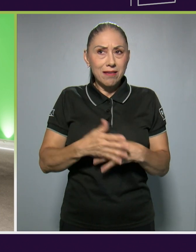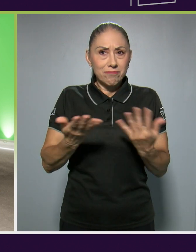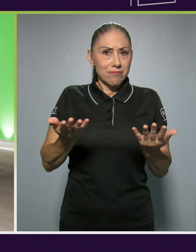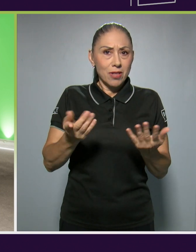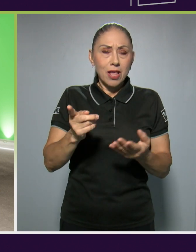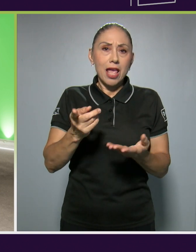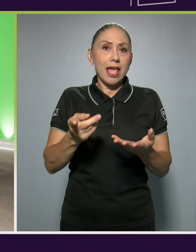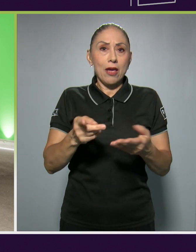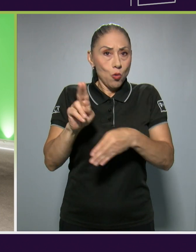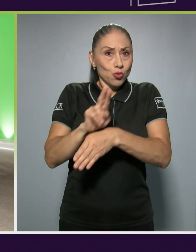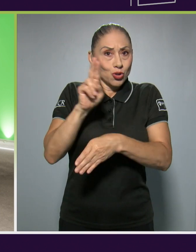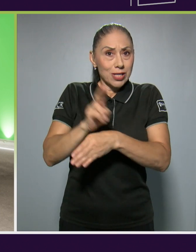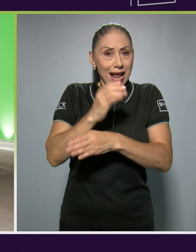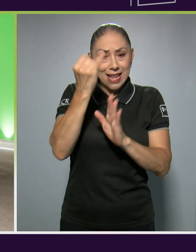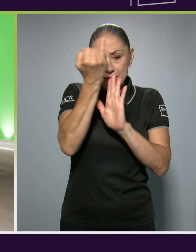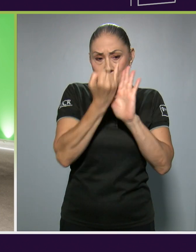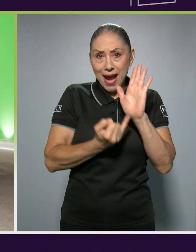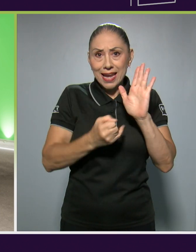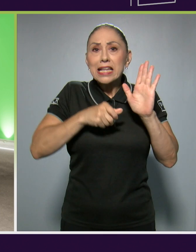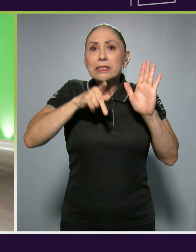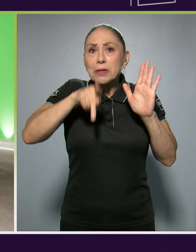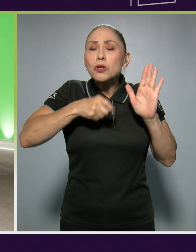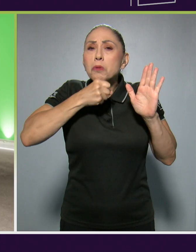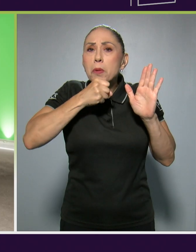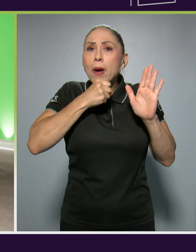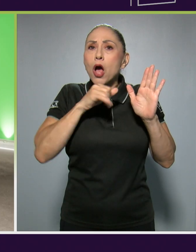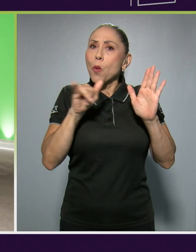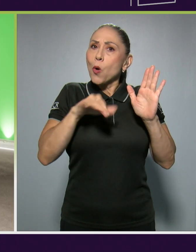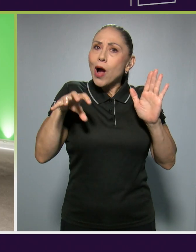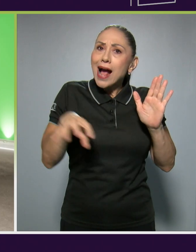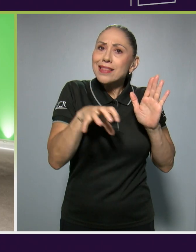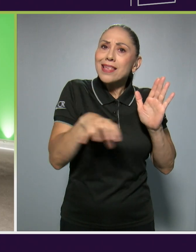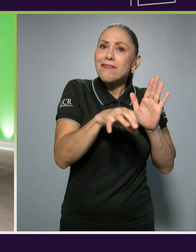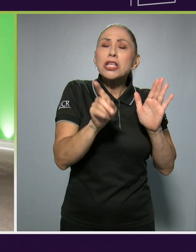manera activa, no infantilizarlos,